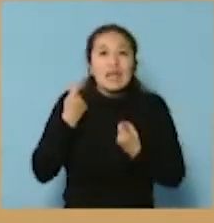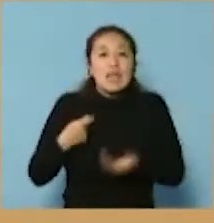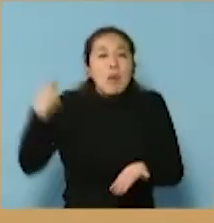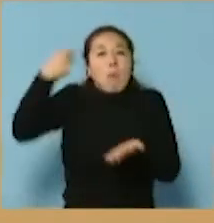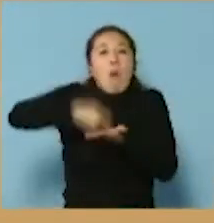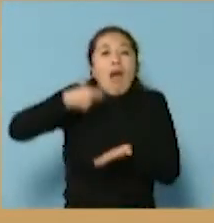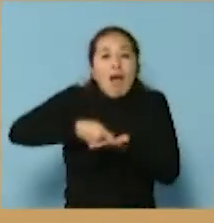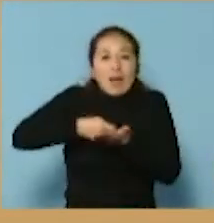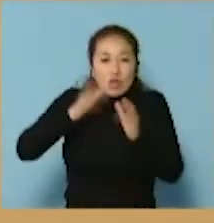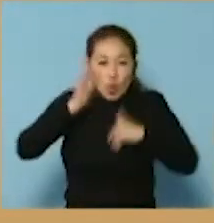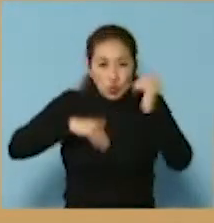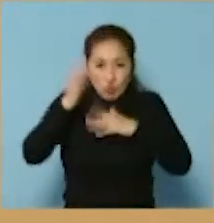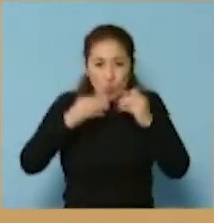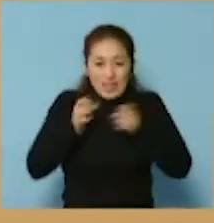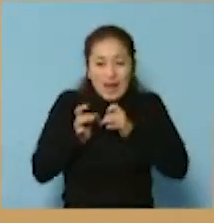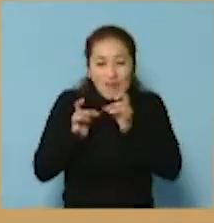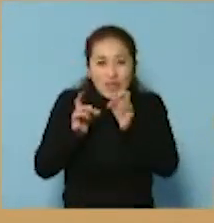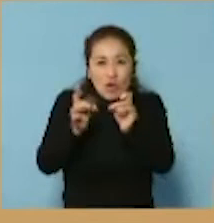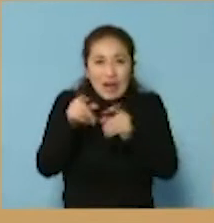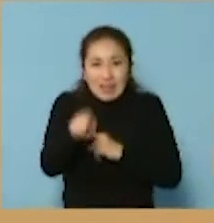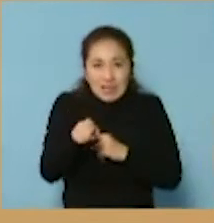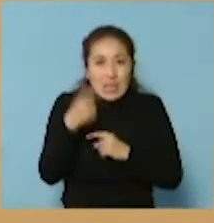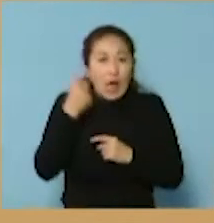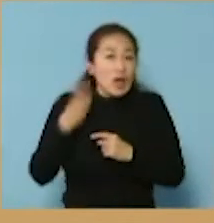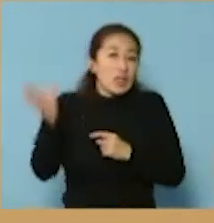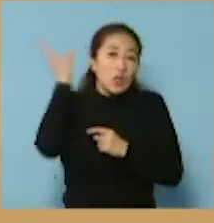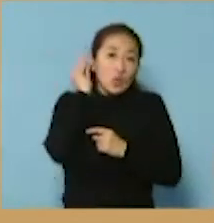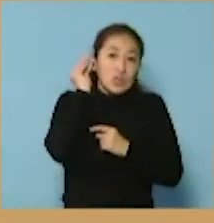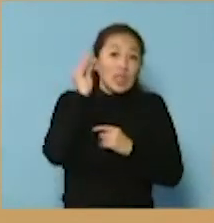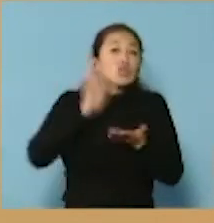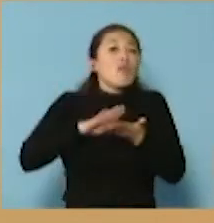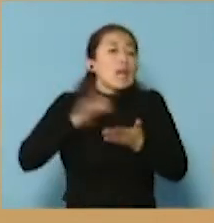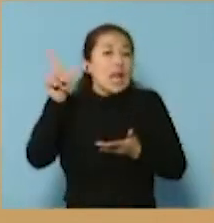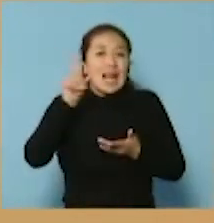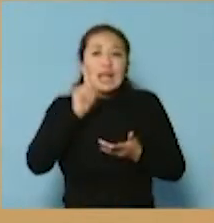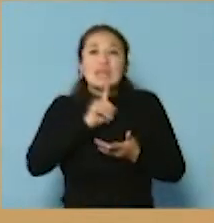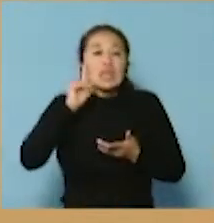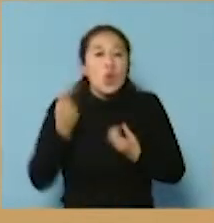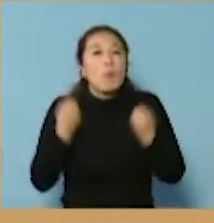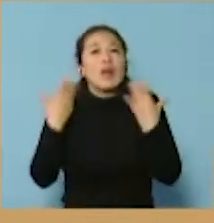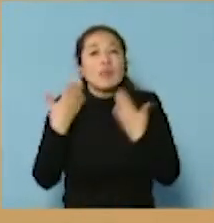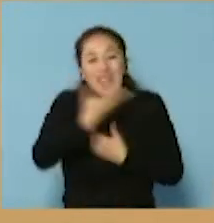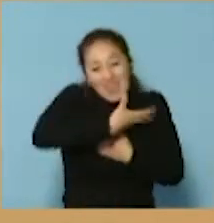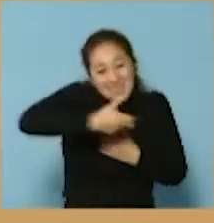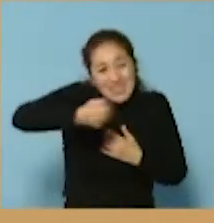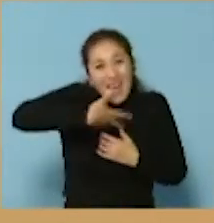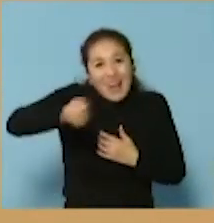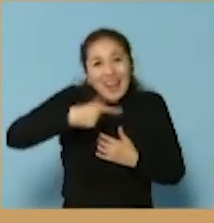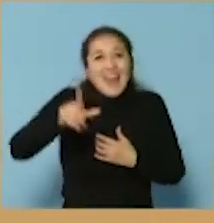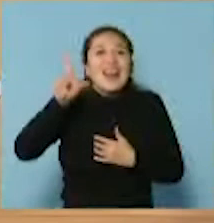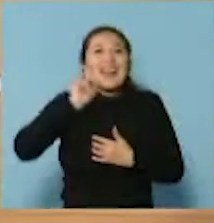ferrocarril que pueda llevar sobre todo ahora que escuché la noticia del litio para poder sacar el litio por el